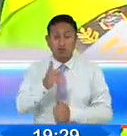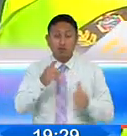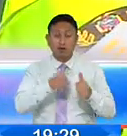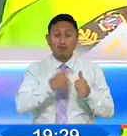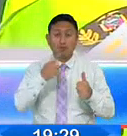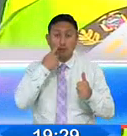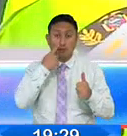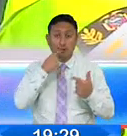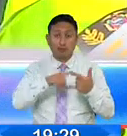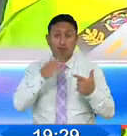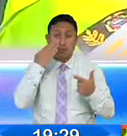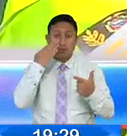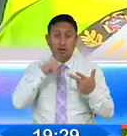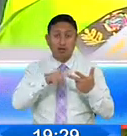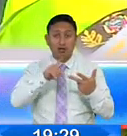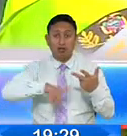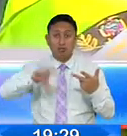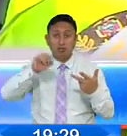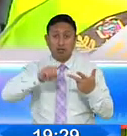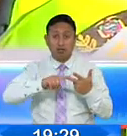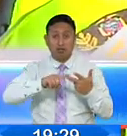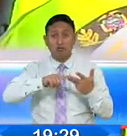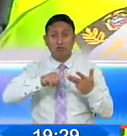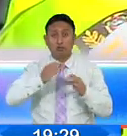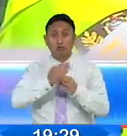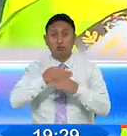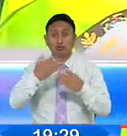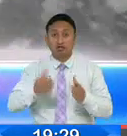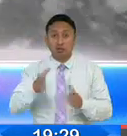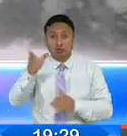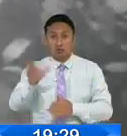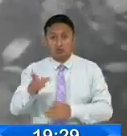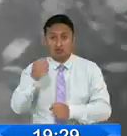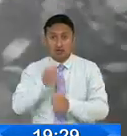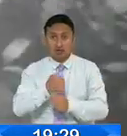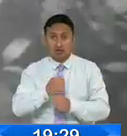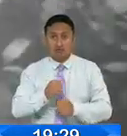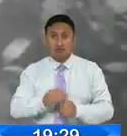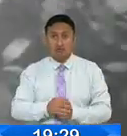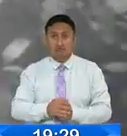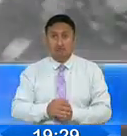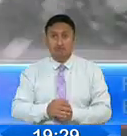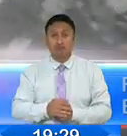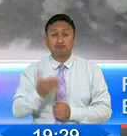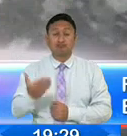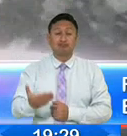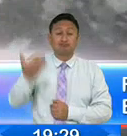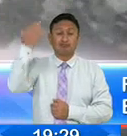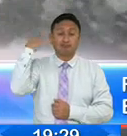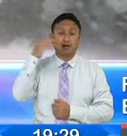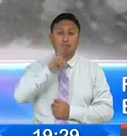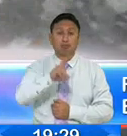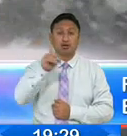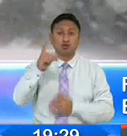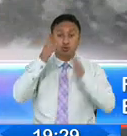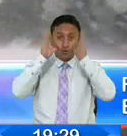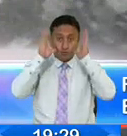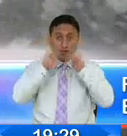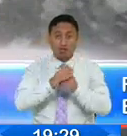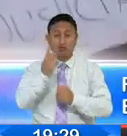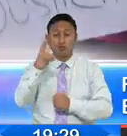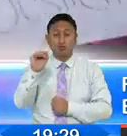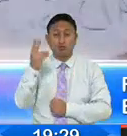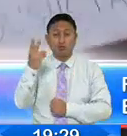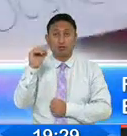la mamá, el hermano y para un funcionario de una funeraria. El suceso se registró el pasado 21 de diciembre del 2020.